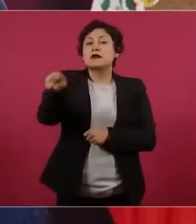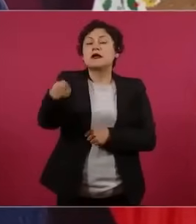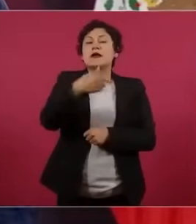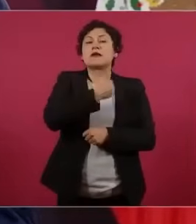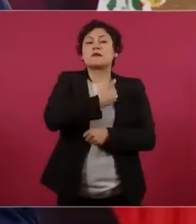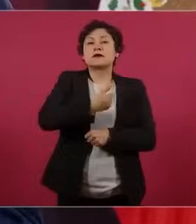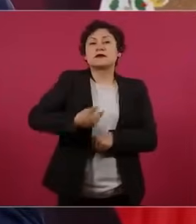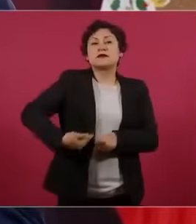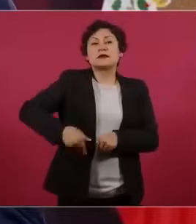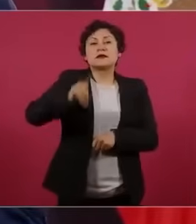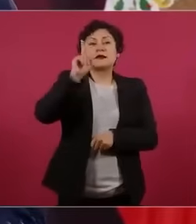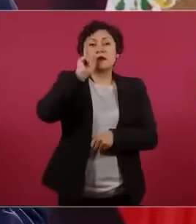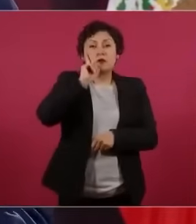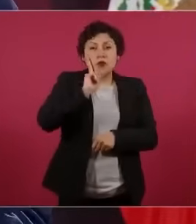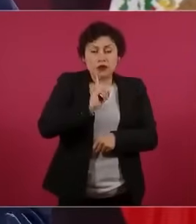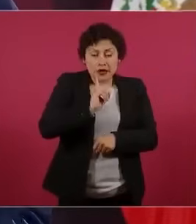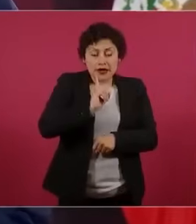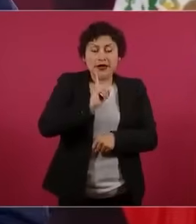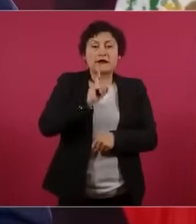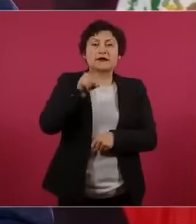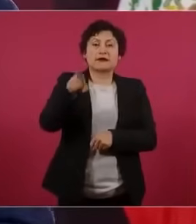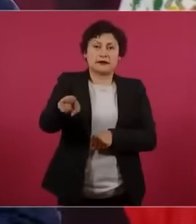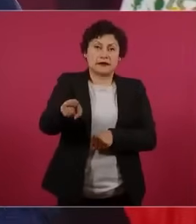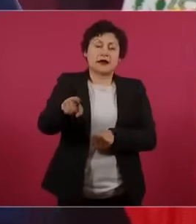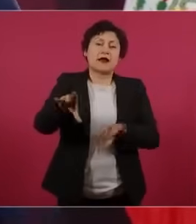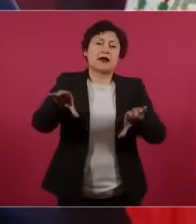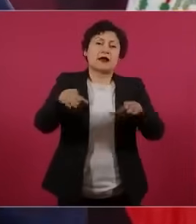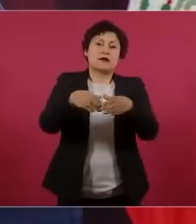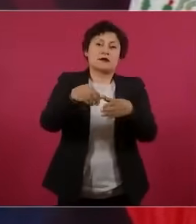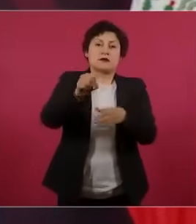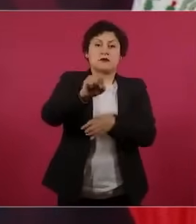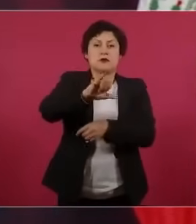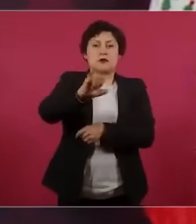campaña. ¿Qué trataron? Además,